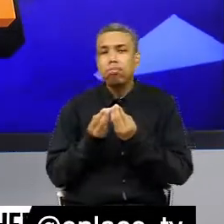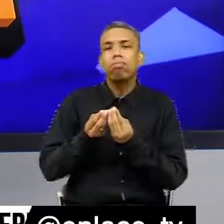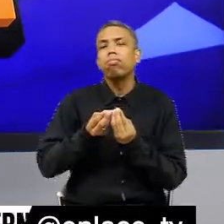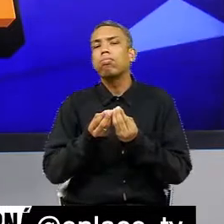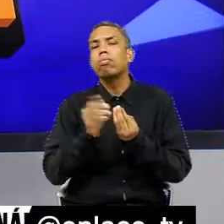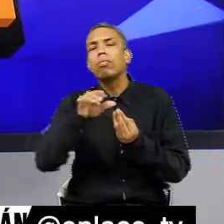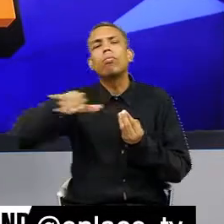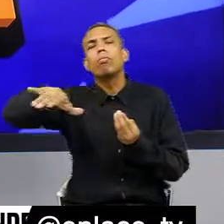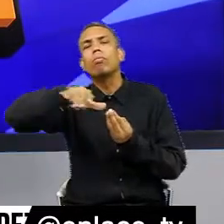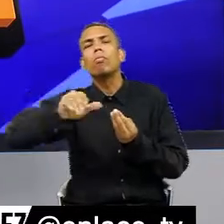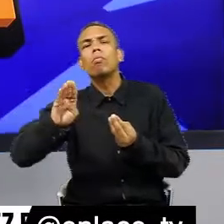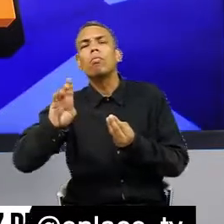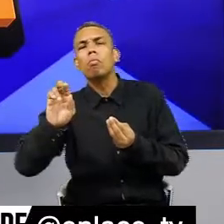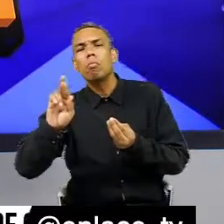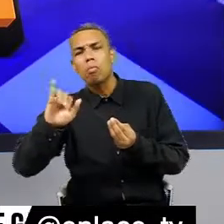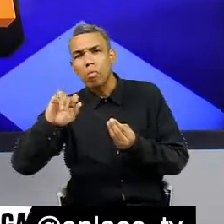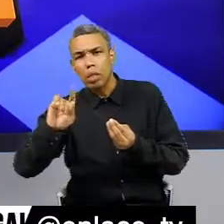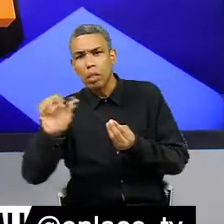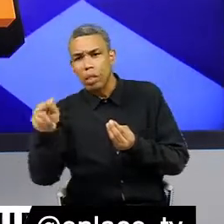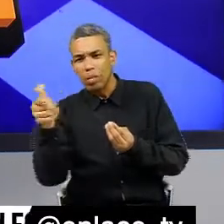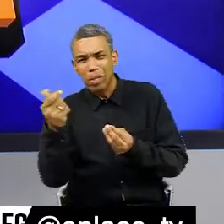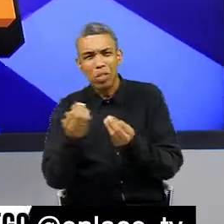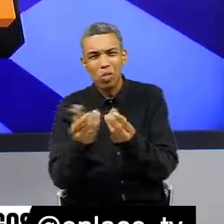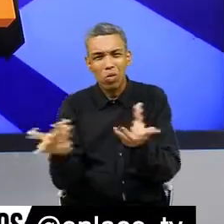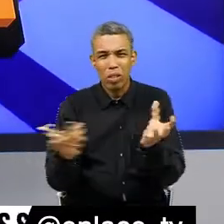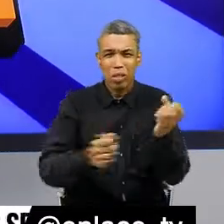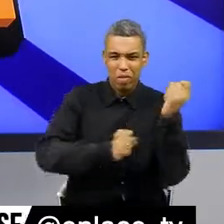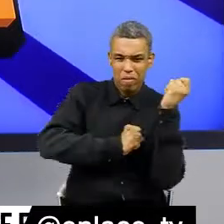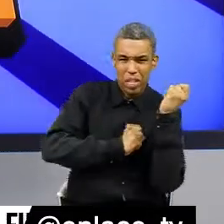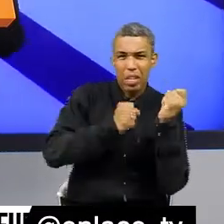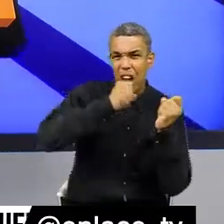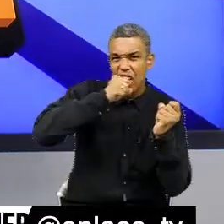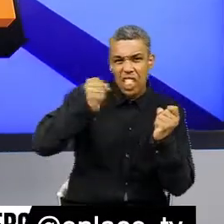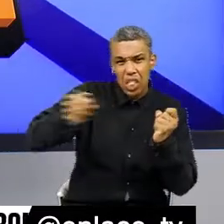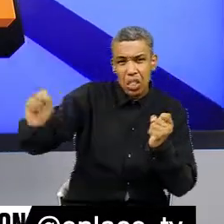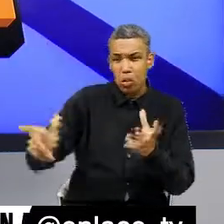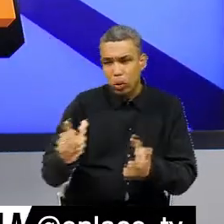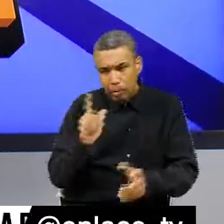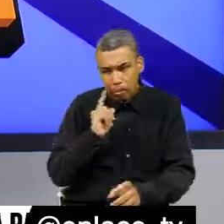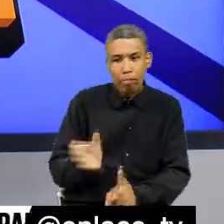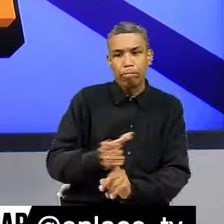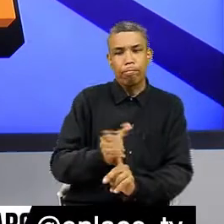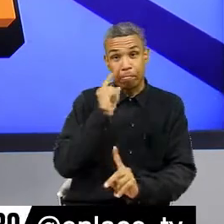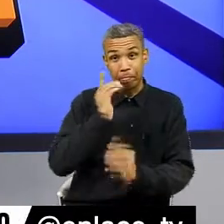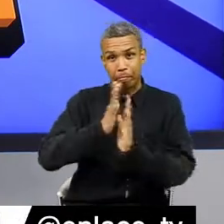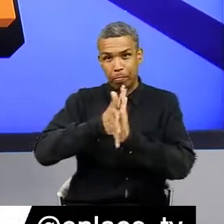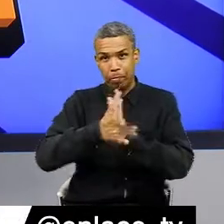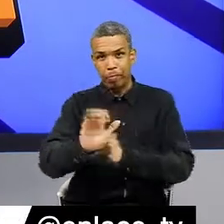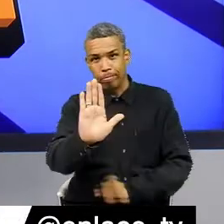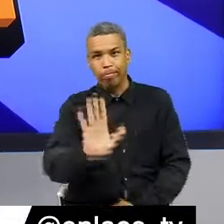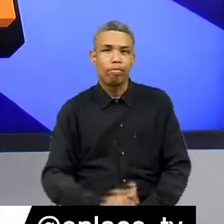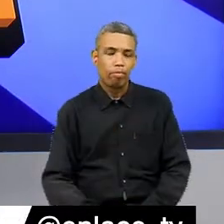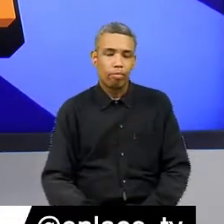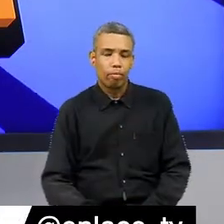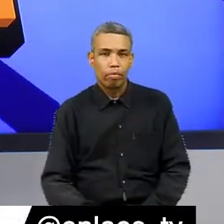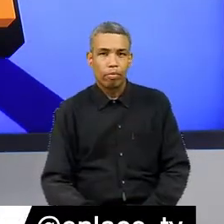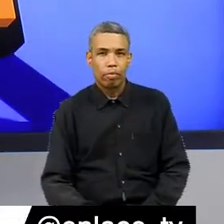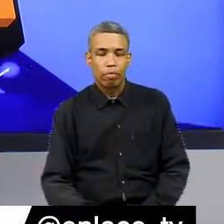de Cantagallo, sur de Bolívar. Estas y otras informaciones serán tratadas en la presente emisión. Bienvenidos a Enlace Noticias, lo que usted quiere